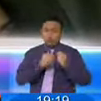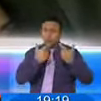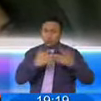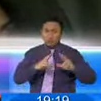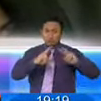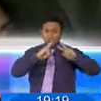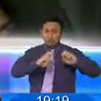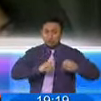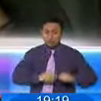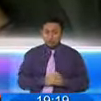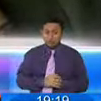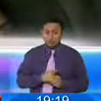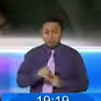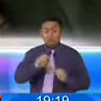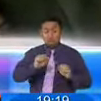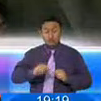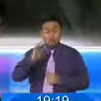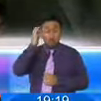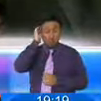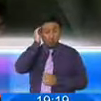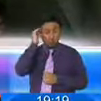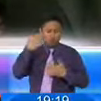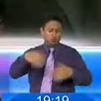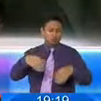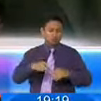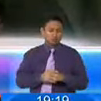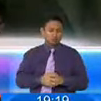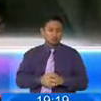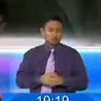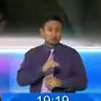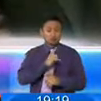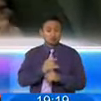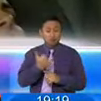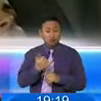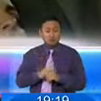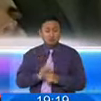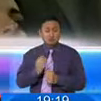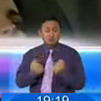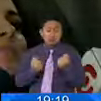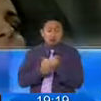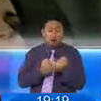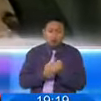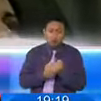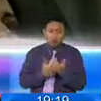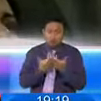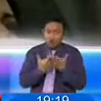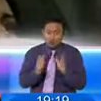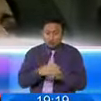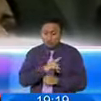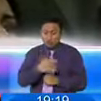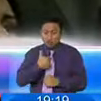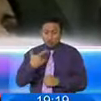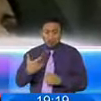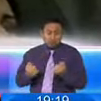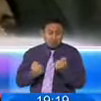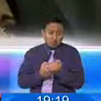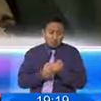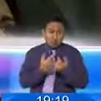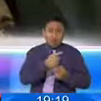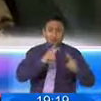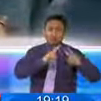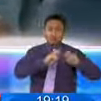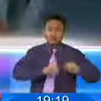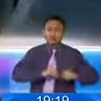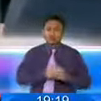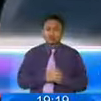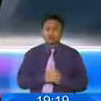estos hechos, nos preocupan profundamente y en ese sentido estamos aportando activamente, estamos colaborando con la